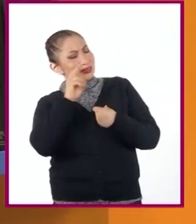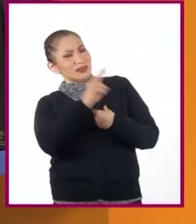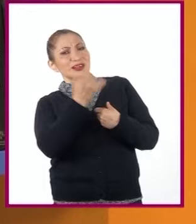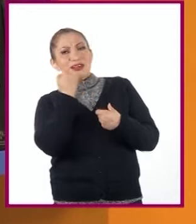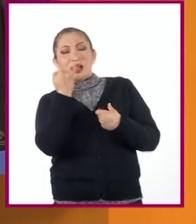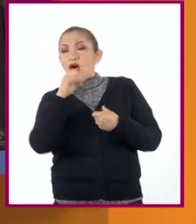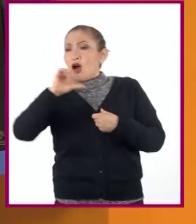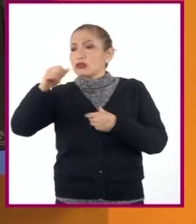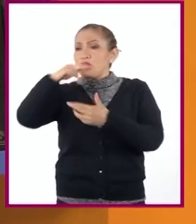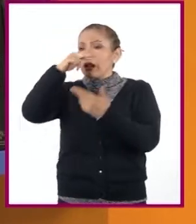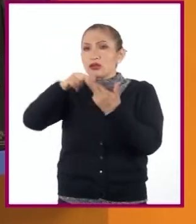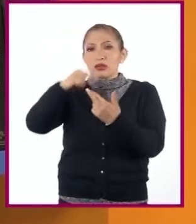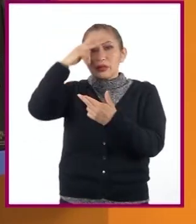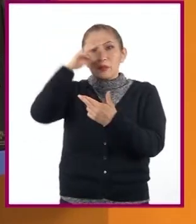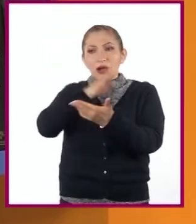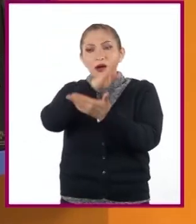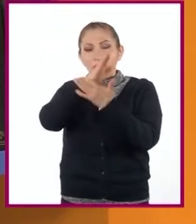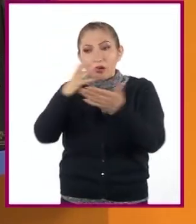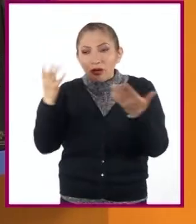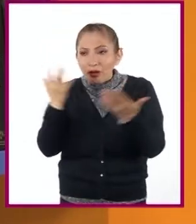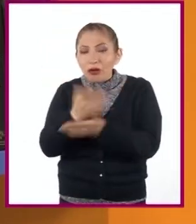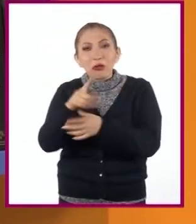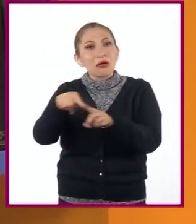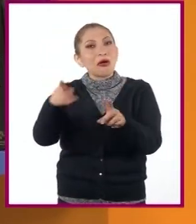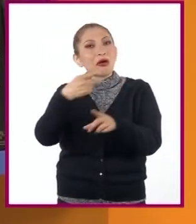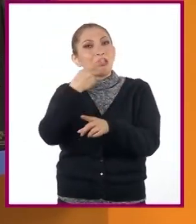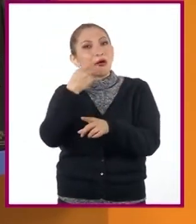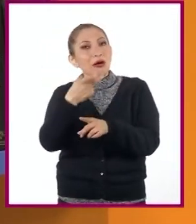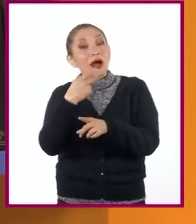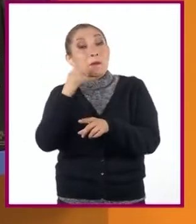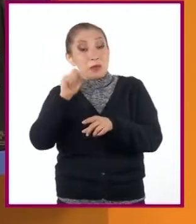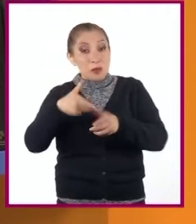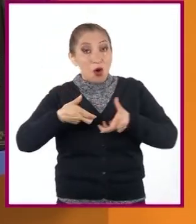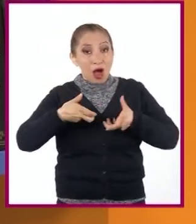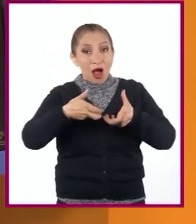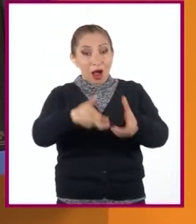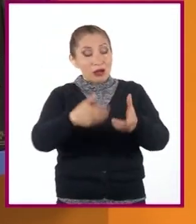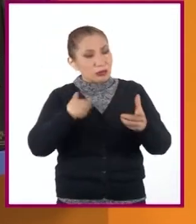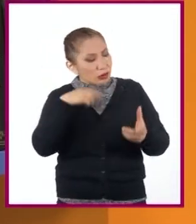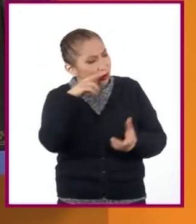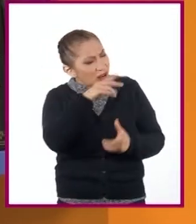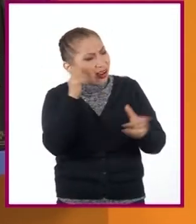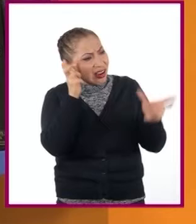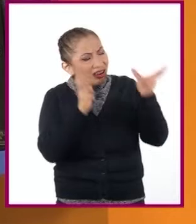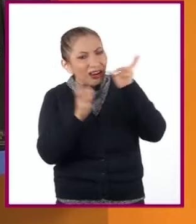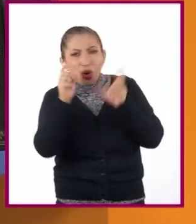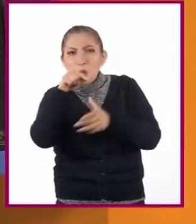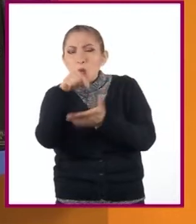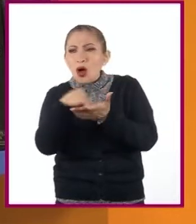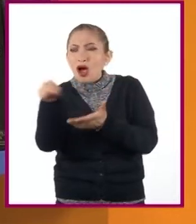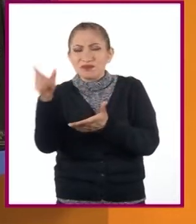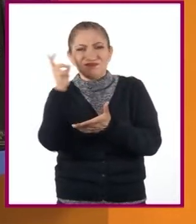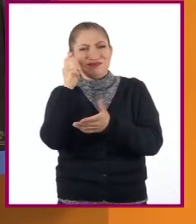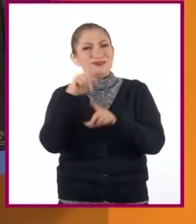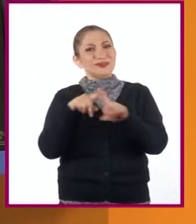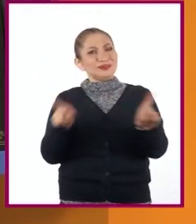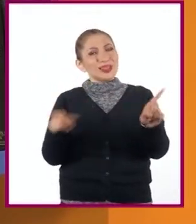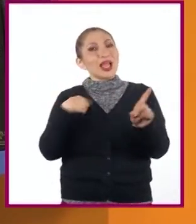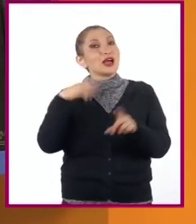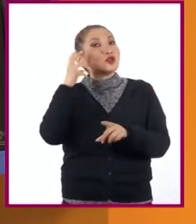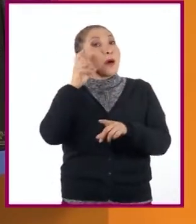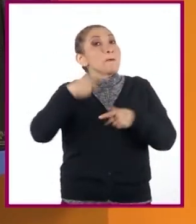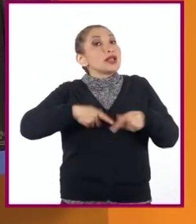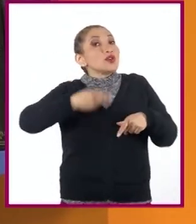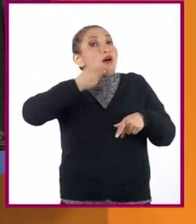o a otra región de nuestro país, incluso en la propia calle o en ciertos lugares. Podemos escuchar a